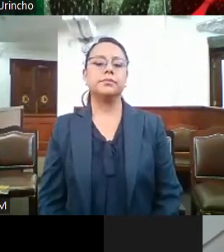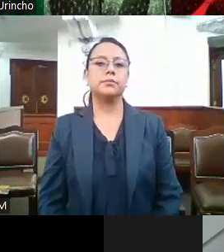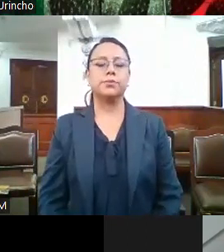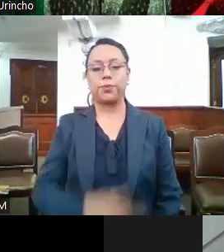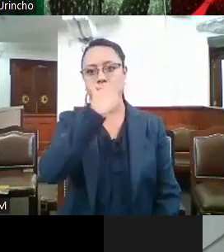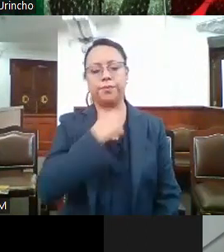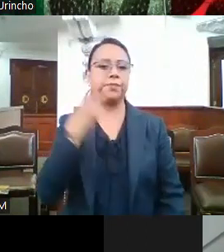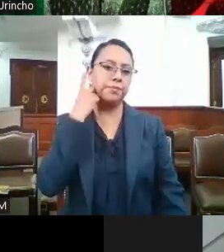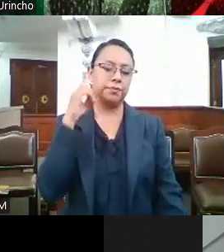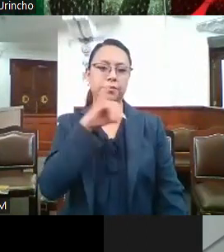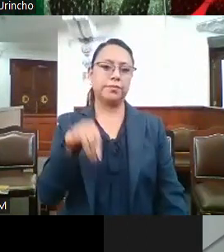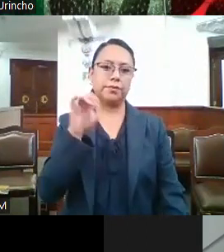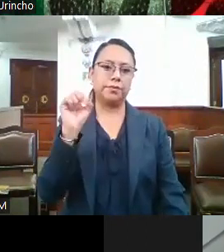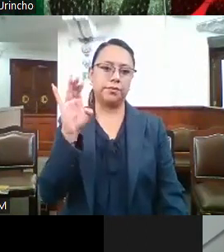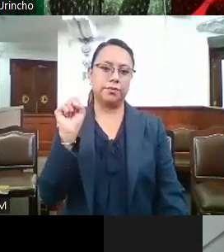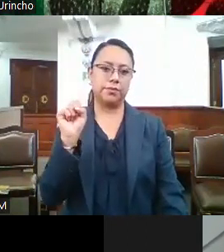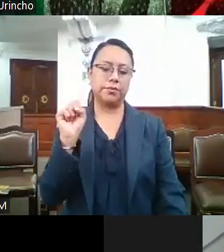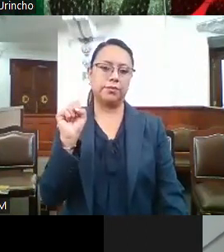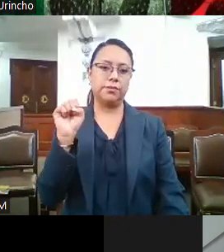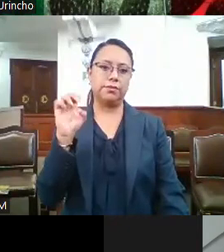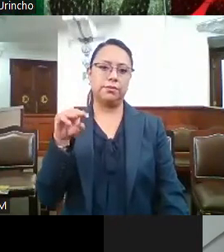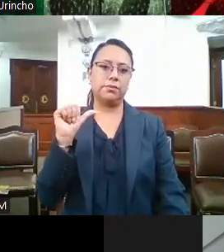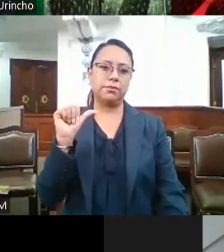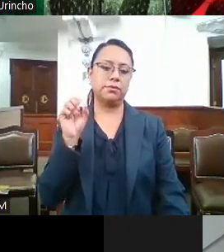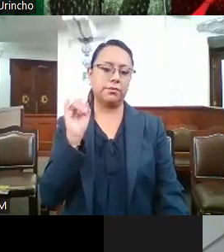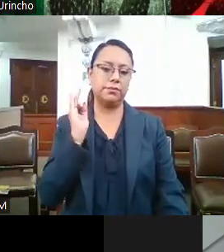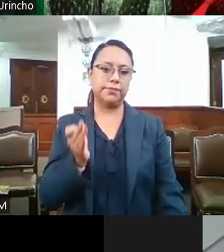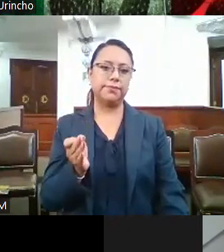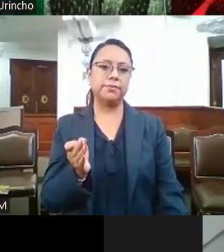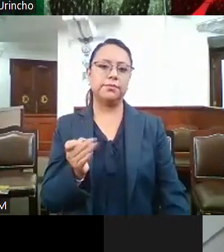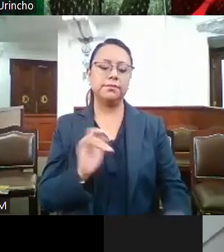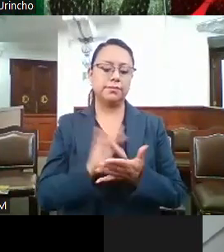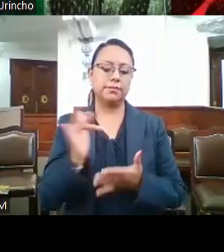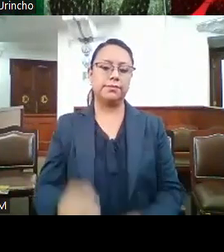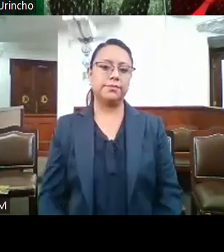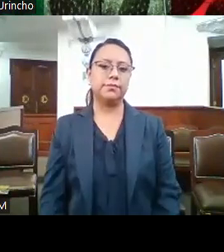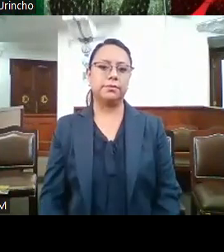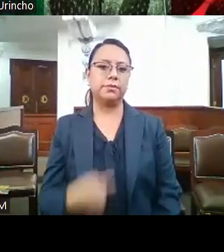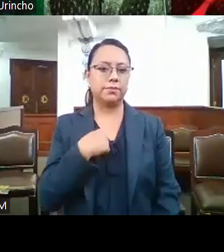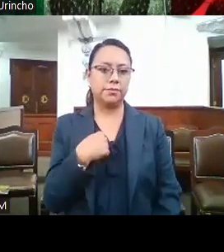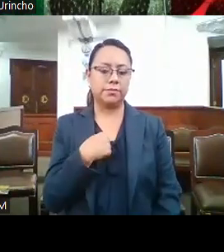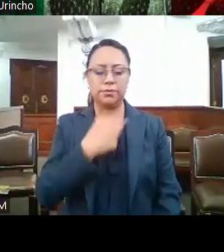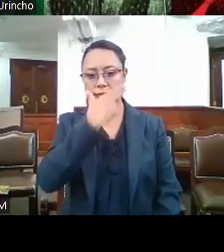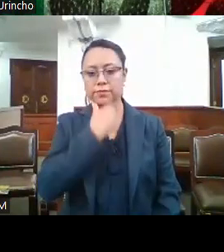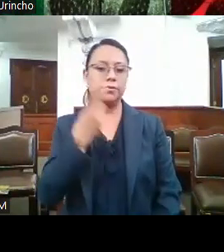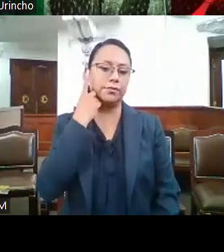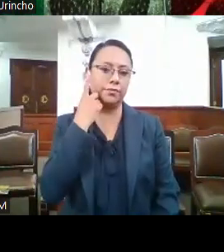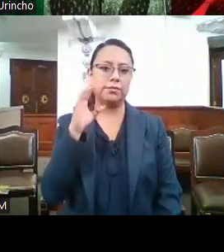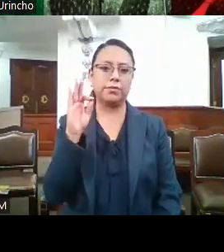Diputado Jesús Sesma Suárez. Sesma, a favor. Gracias. El de la voz, diputado Federico Chávez, a